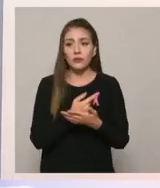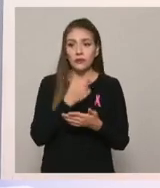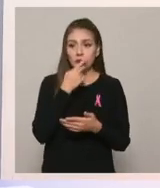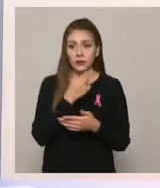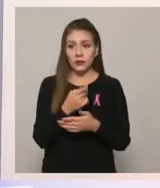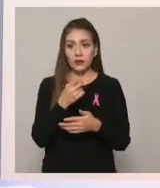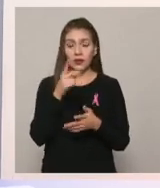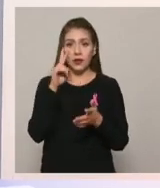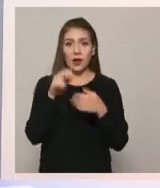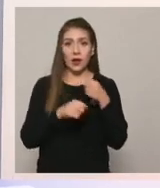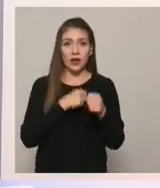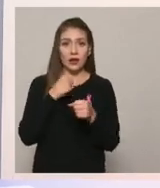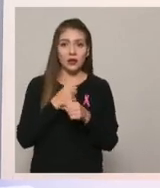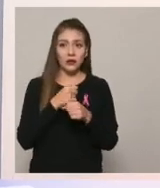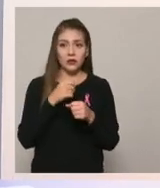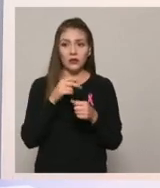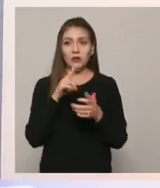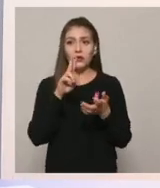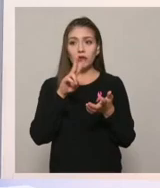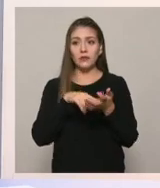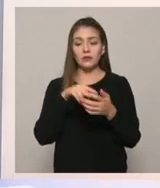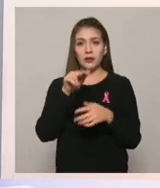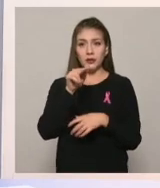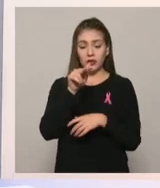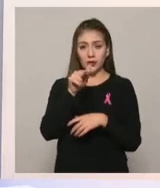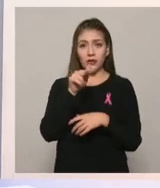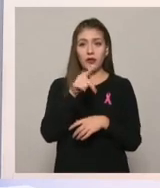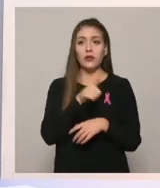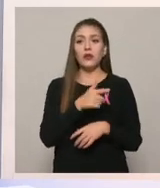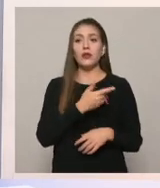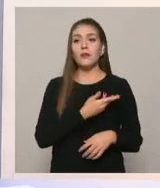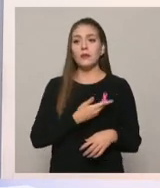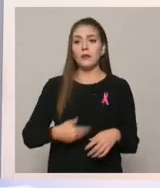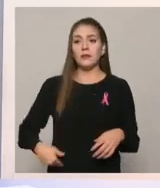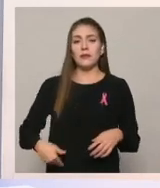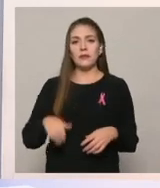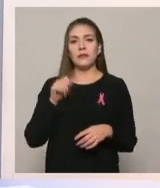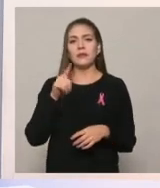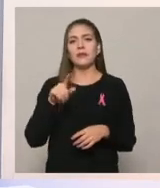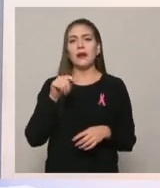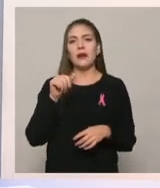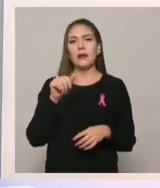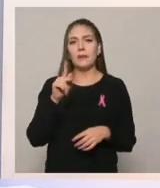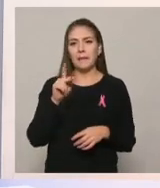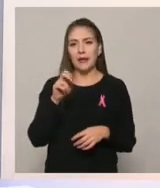en el 2018 el gobierno de Enrique Peña Nieto destinó